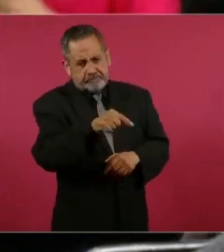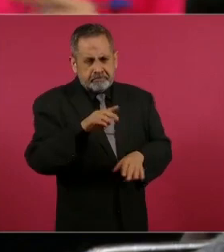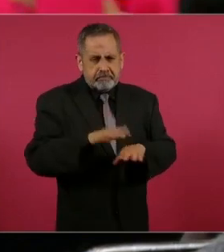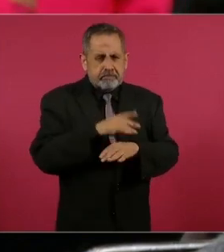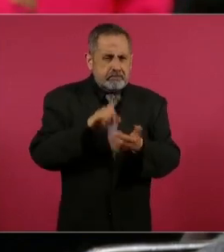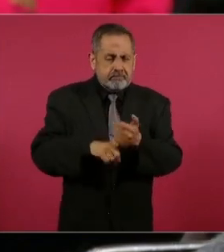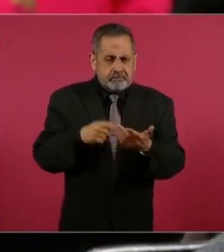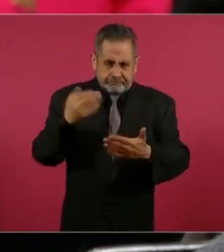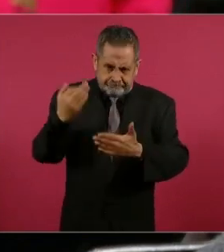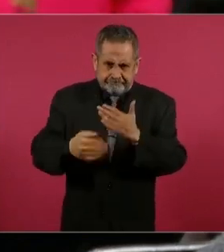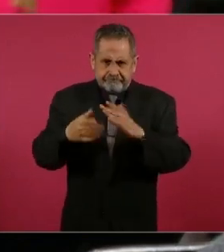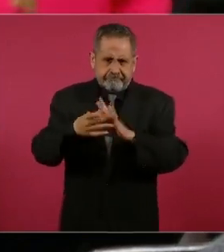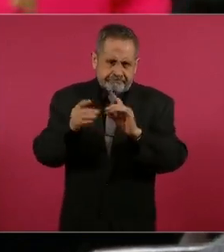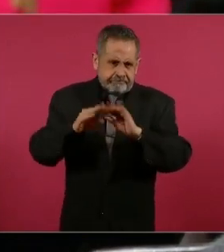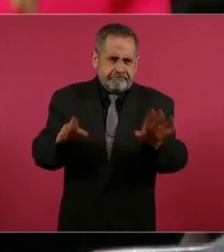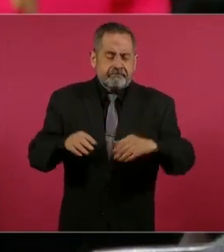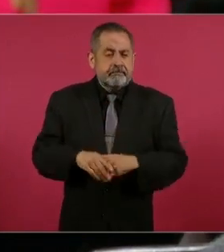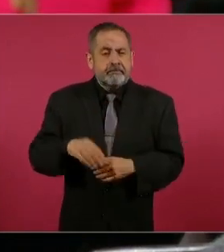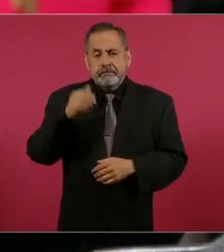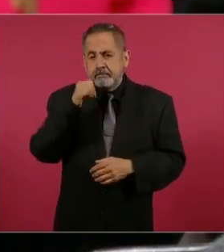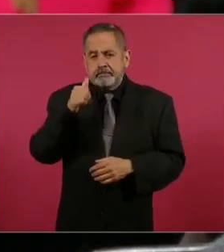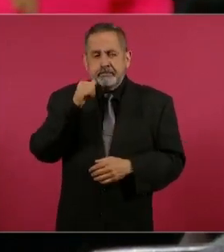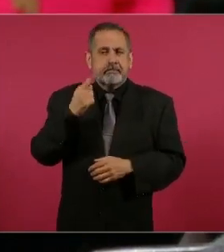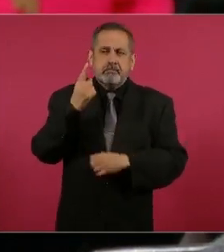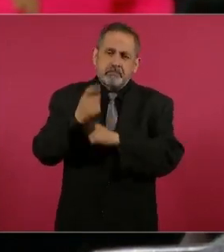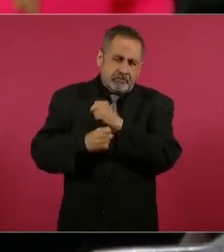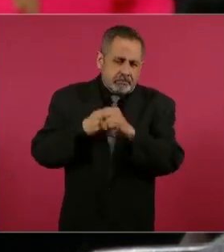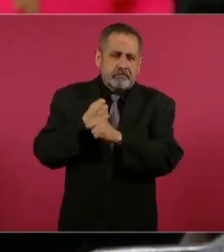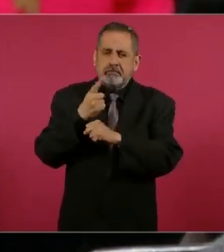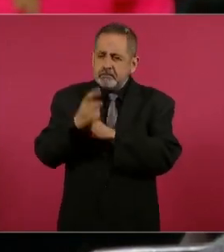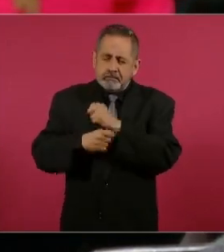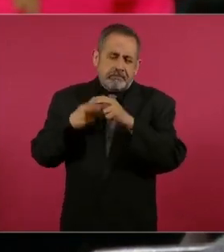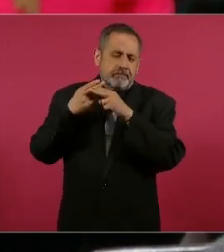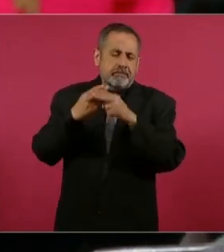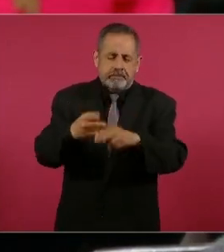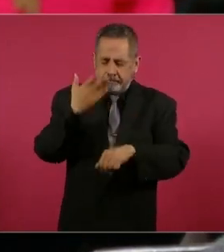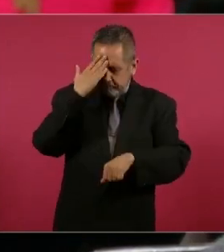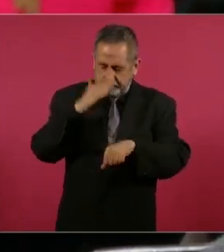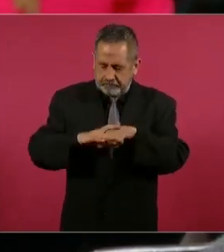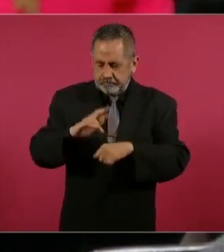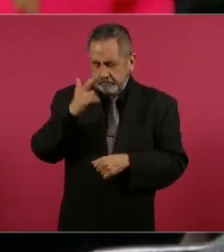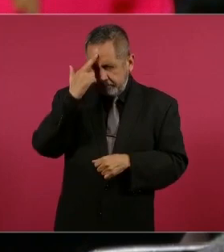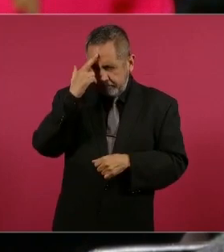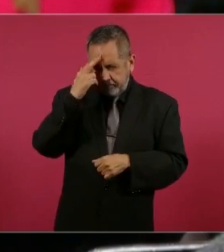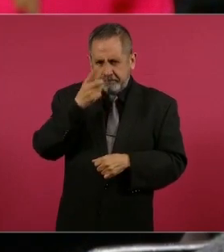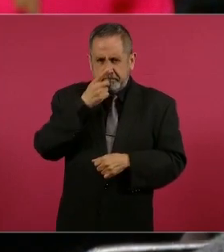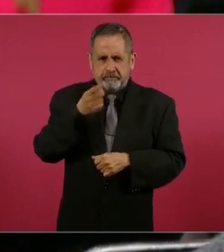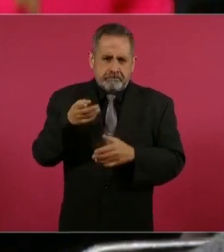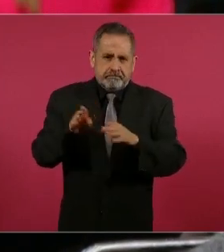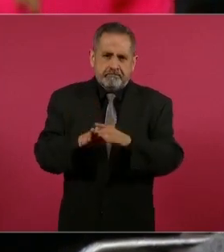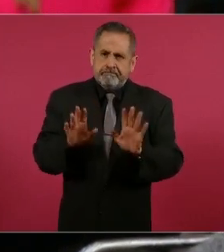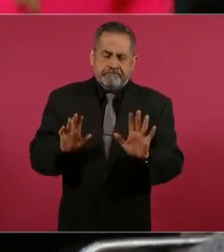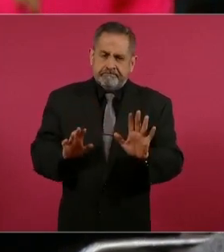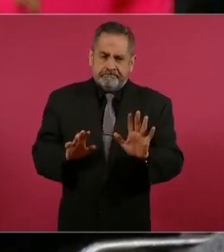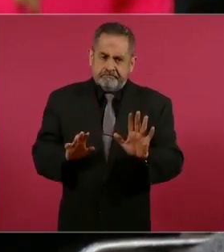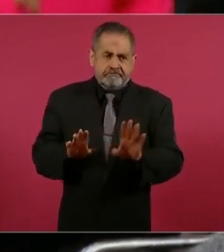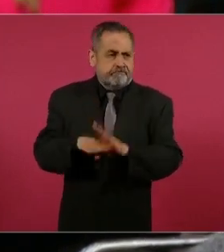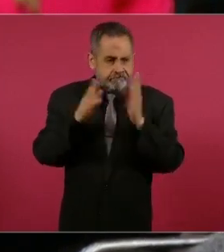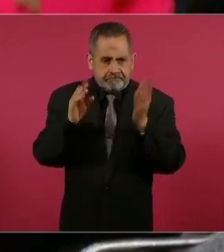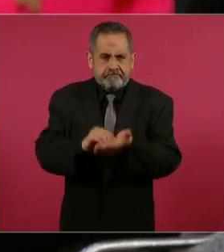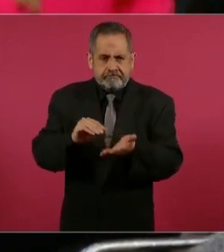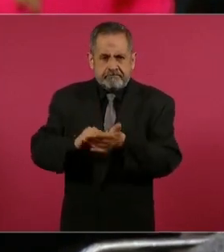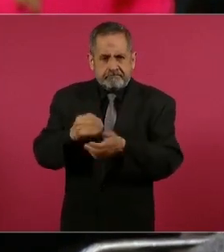porque hace mucha falta siempre que viene un aniversario luctuoso, se dice es que el caso está cerrado. No, el caso no está cerrado.